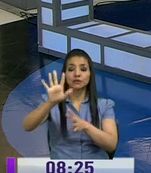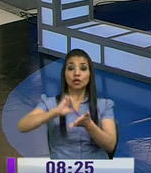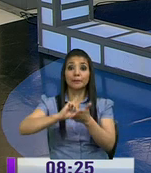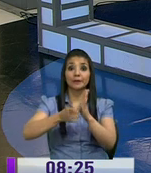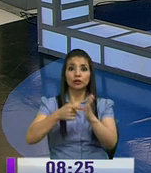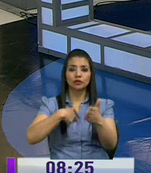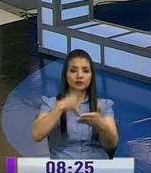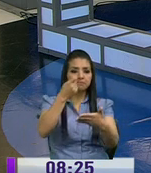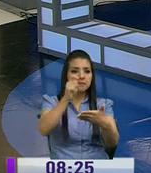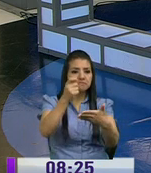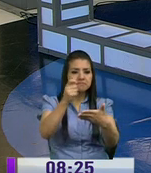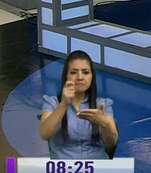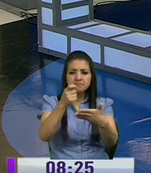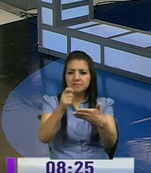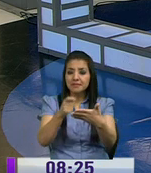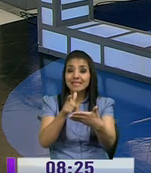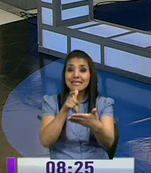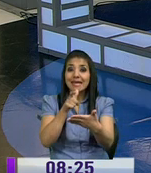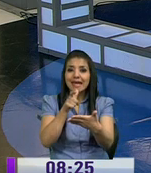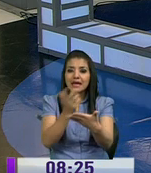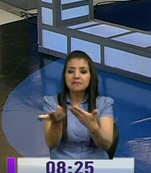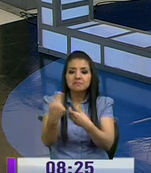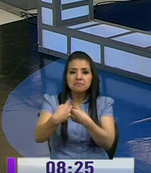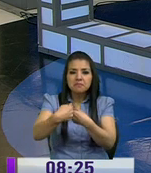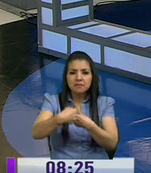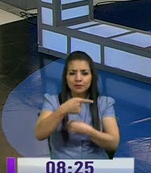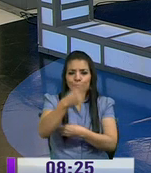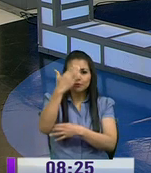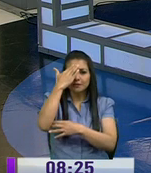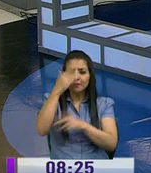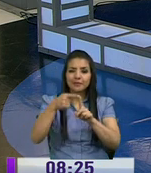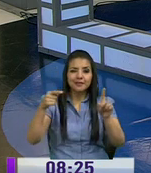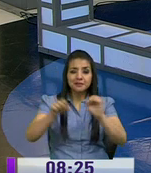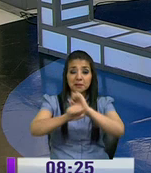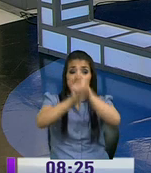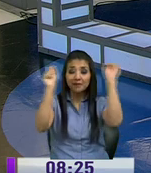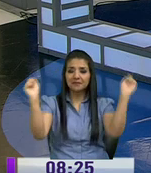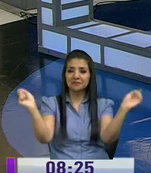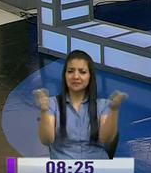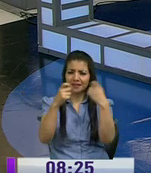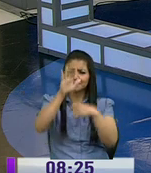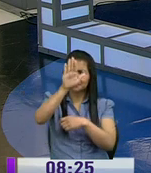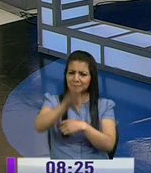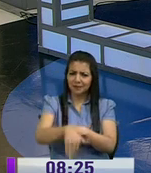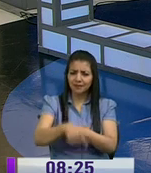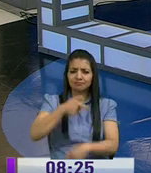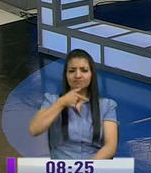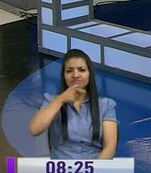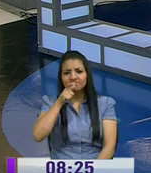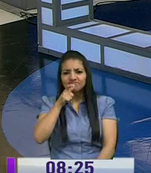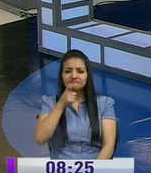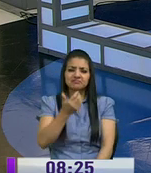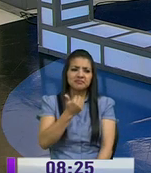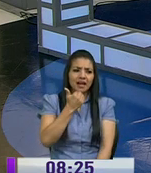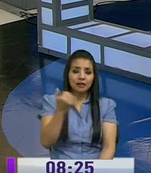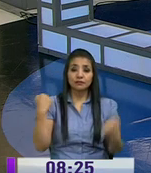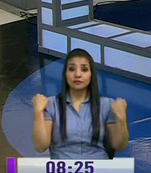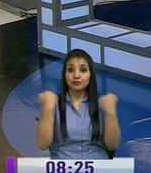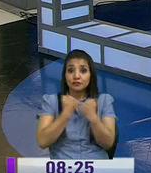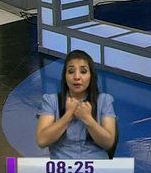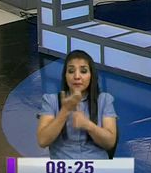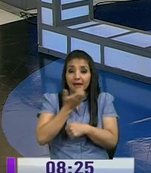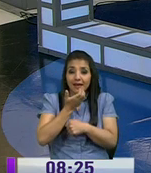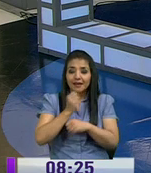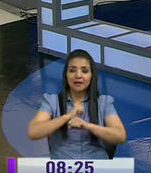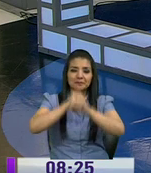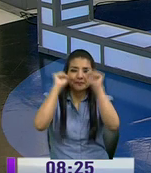a los madrugadores, ¿eh? Para que vean que nosotros farreamos desde temprano. Vaya ahí con un canelacito, con una buena chompita para que ustedes de